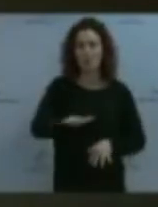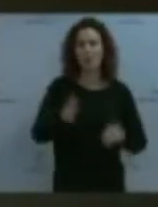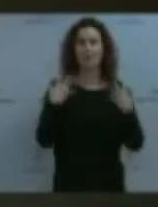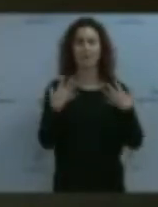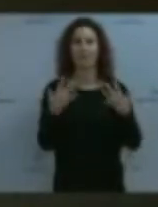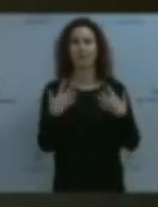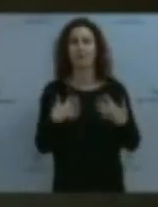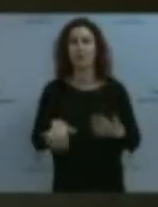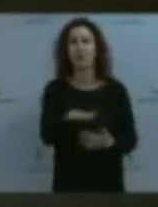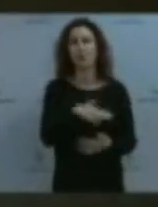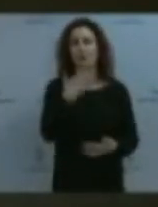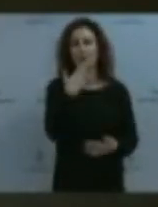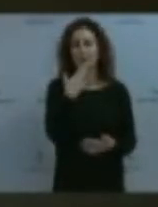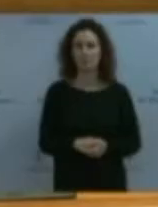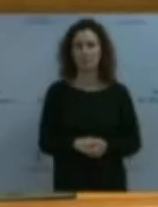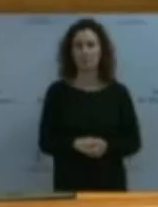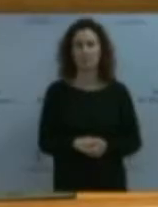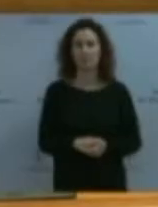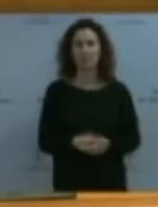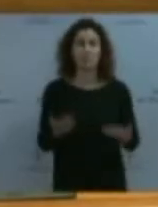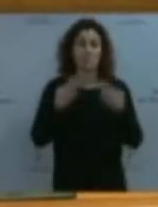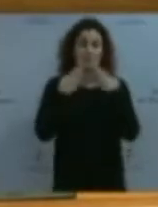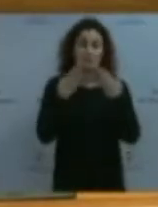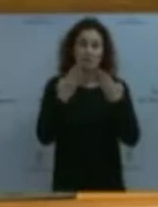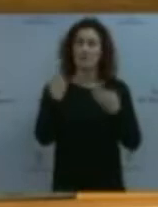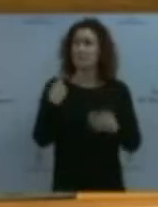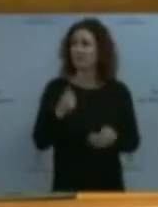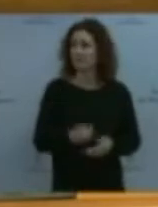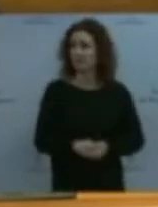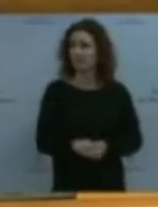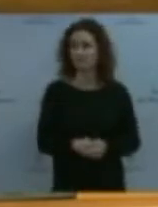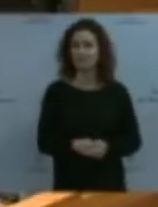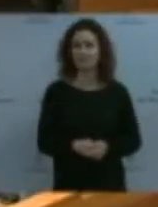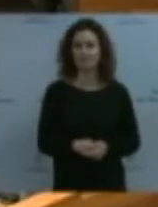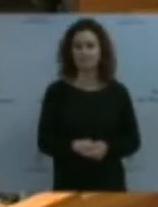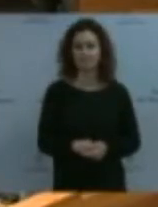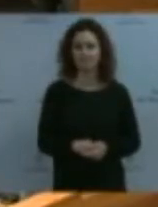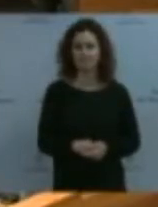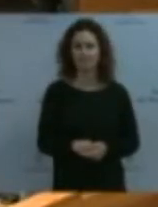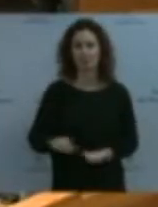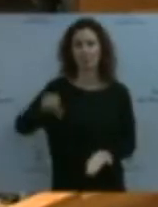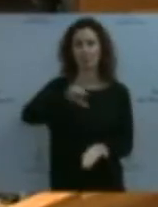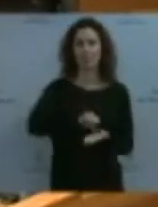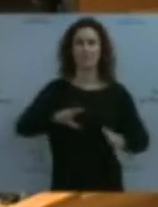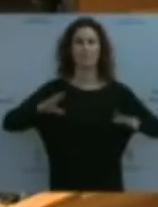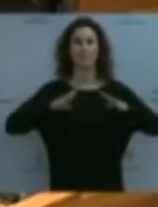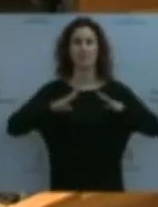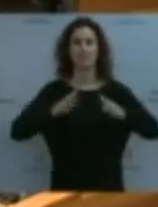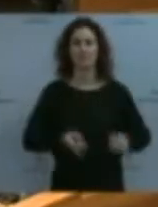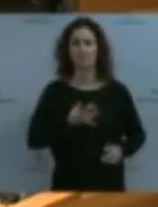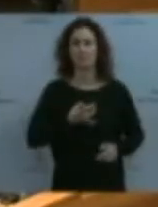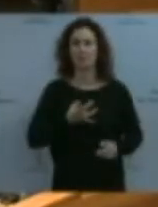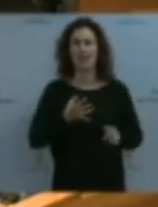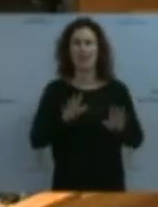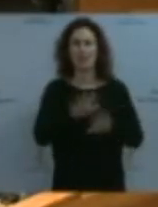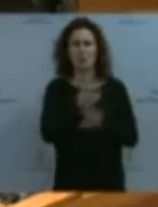la medida de lo posible su deterioro. Sobre la ciudad de vacaciones de Perlora hay muchas incertidumbres, pero también hay muchas